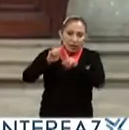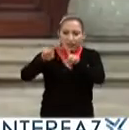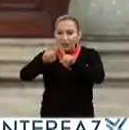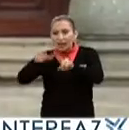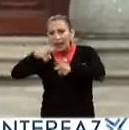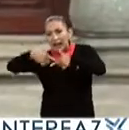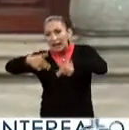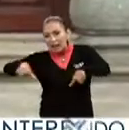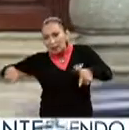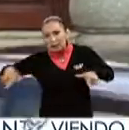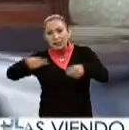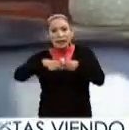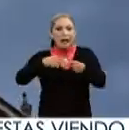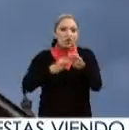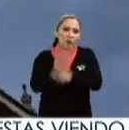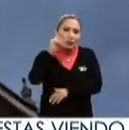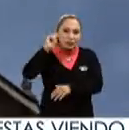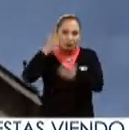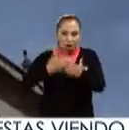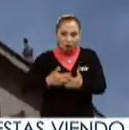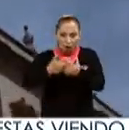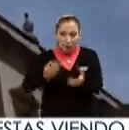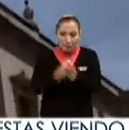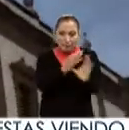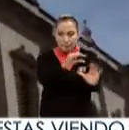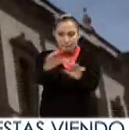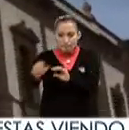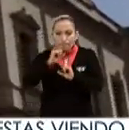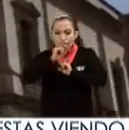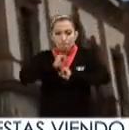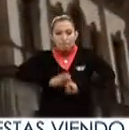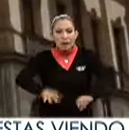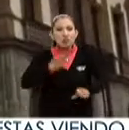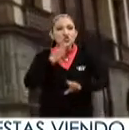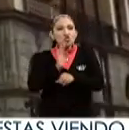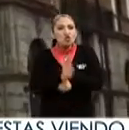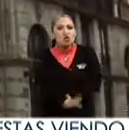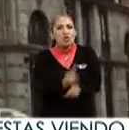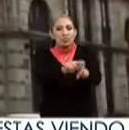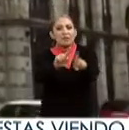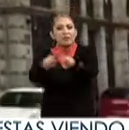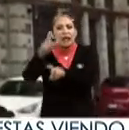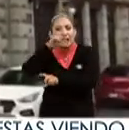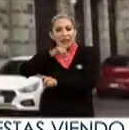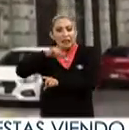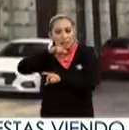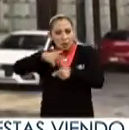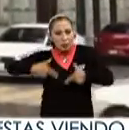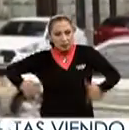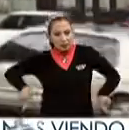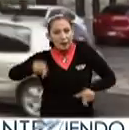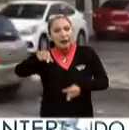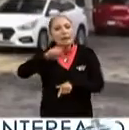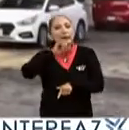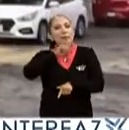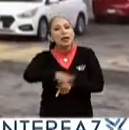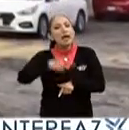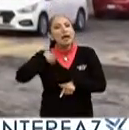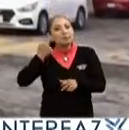diversidad lingüística, las nuevas tecnologías en la enseñanza, difusión y preservación de la diversidad lingüística y también